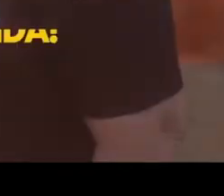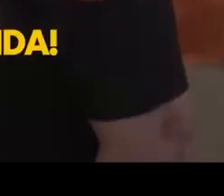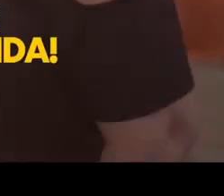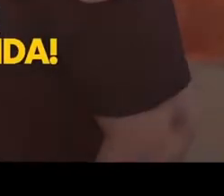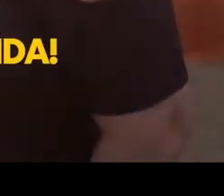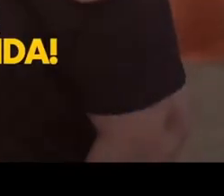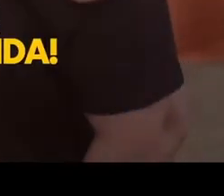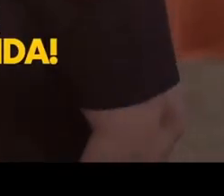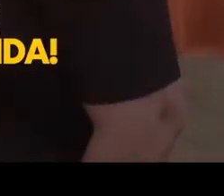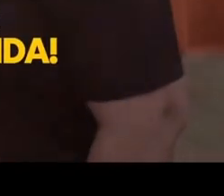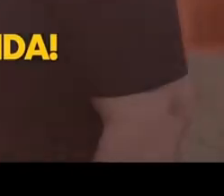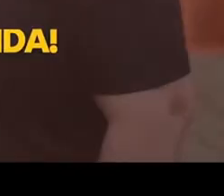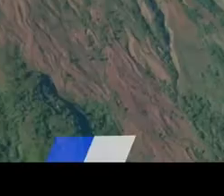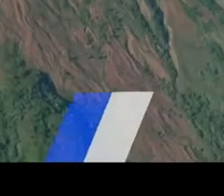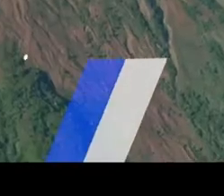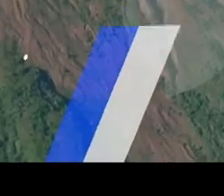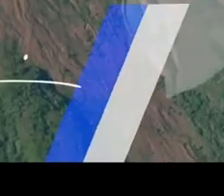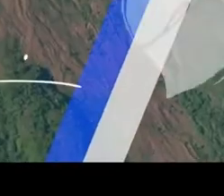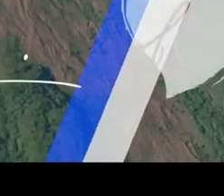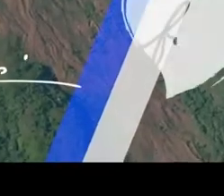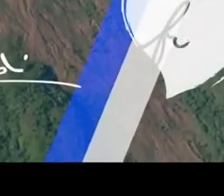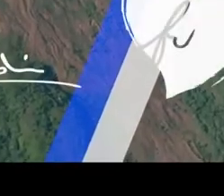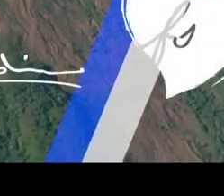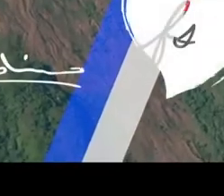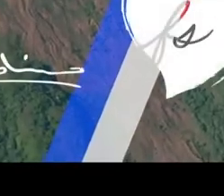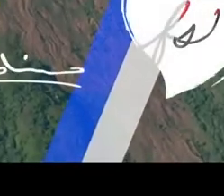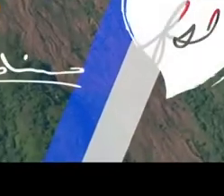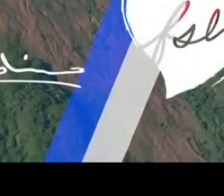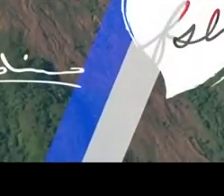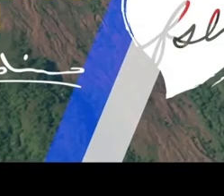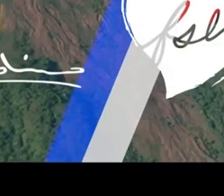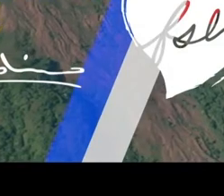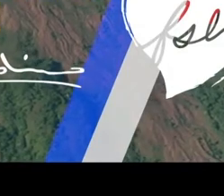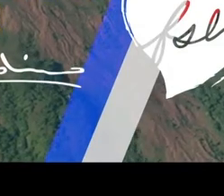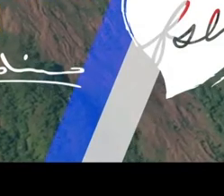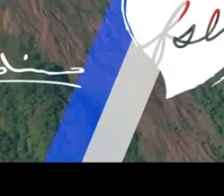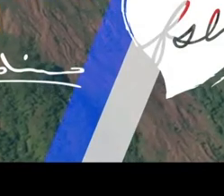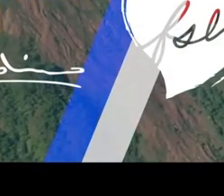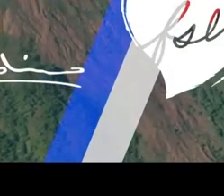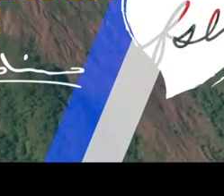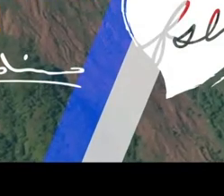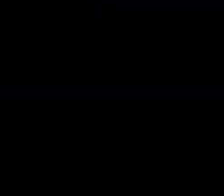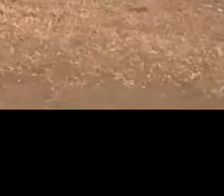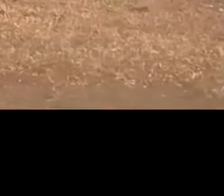mujeres por la vida aquí en nuestra nicaragua libre